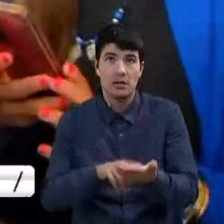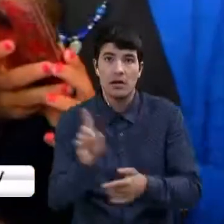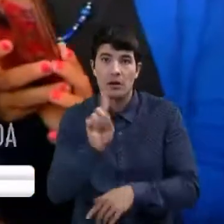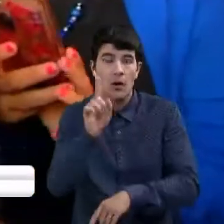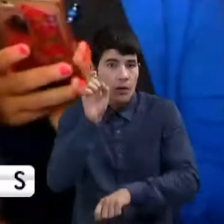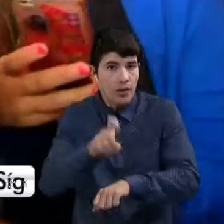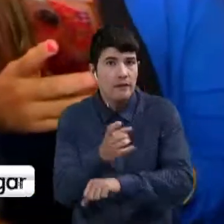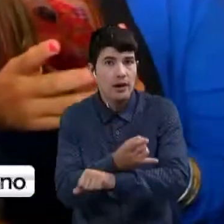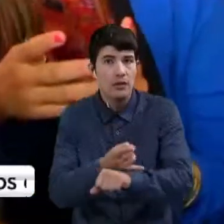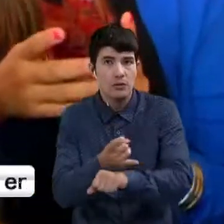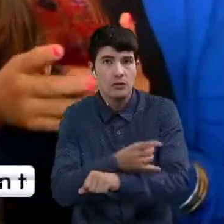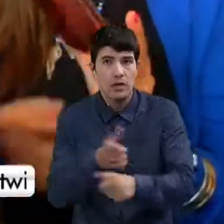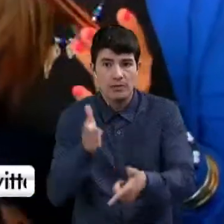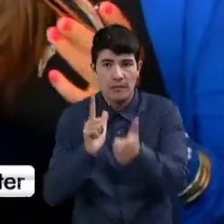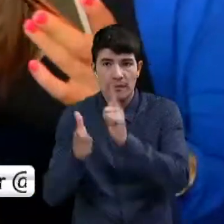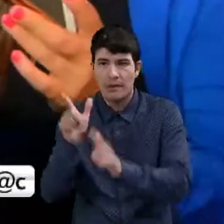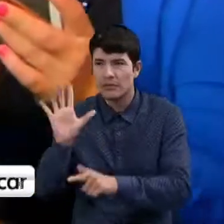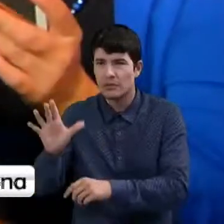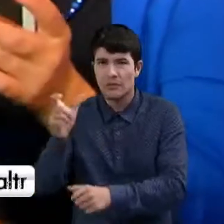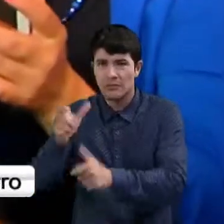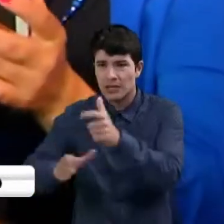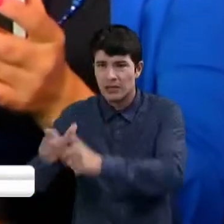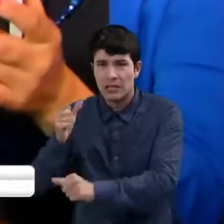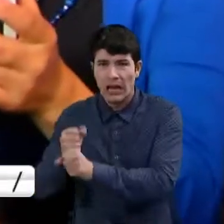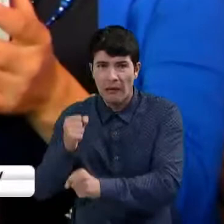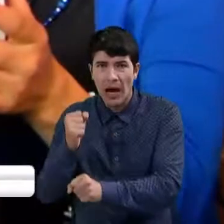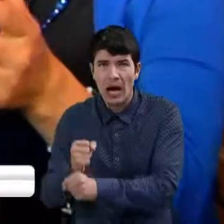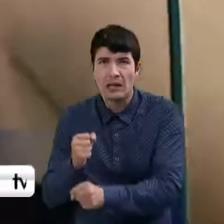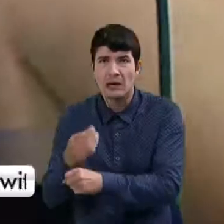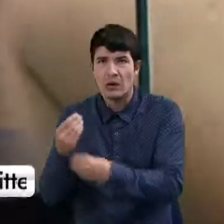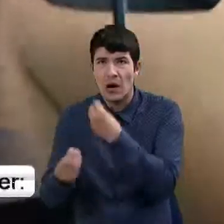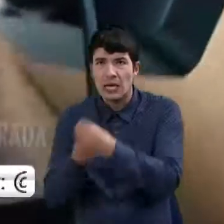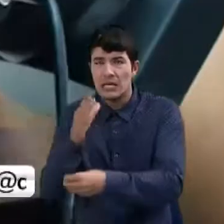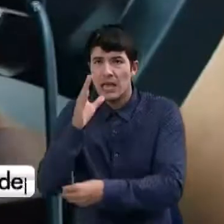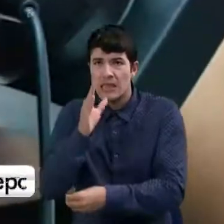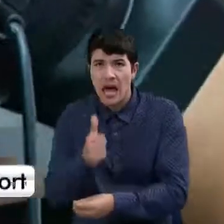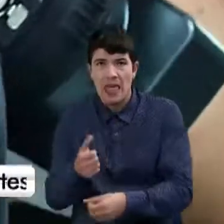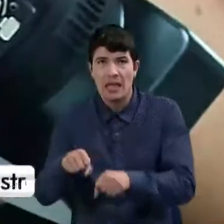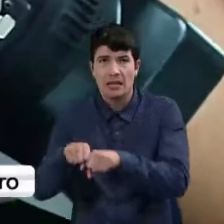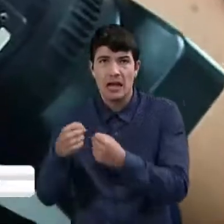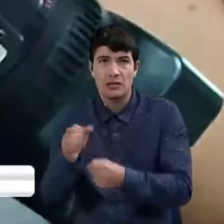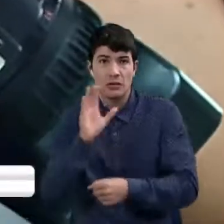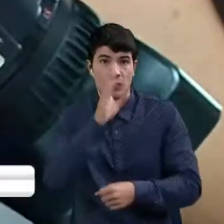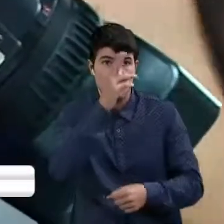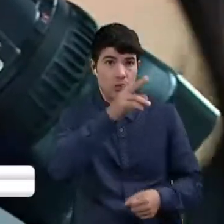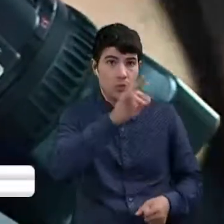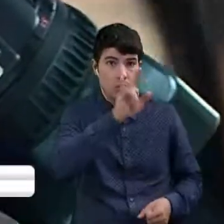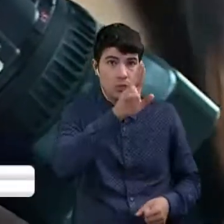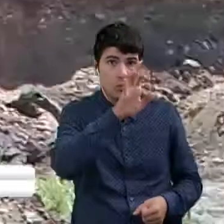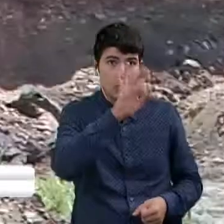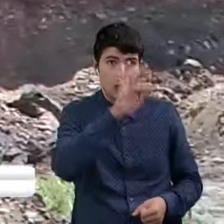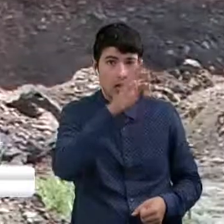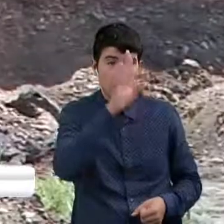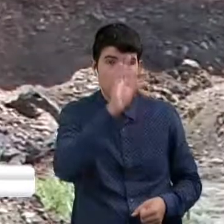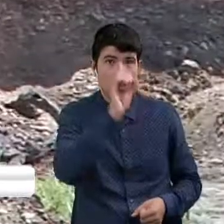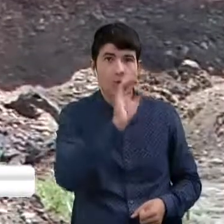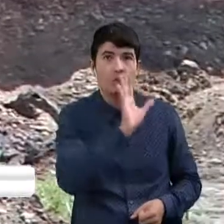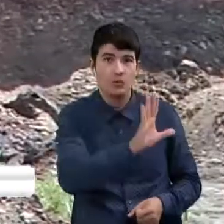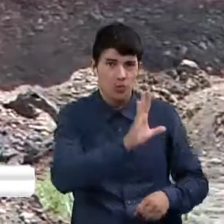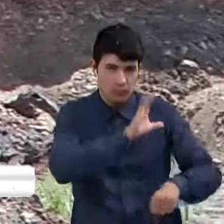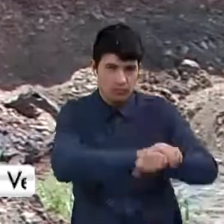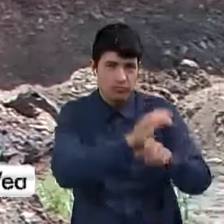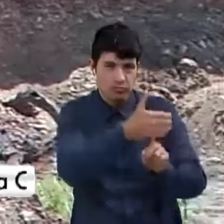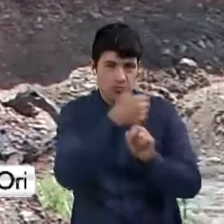las armas sobre todo por personas que están trabajando que no le están haciendo mal a nadie muerto ahorrado quien habría sido retenido por parte de los guardias venezolanos